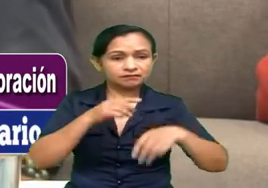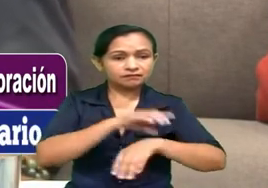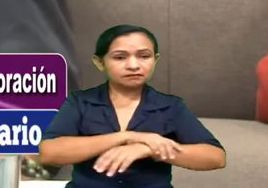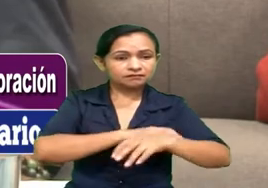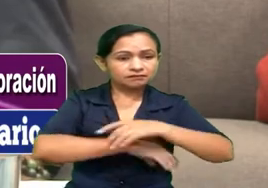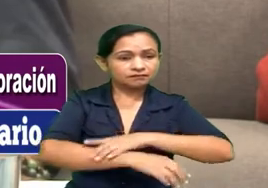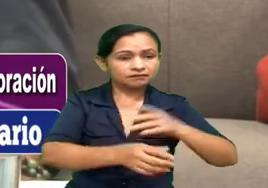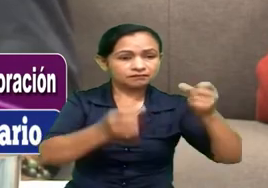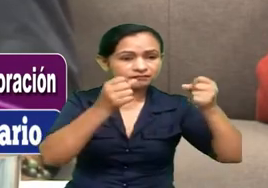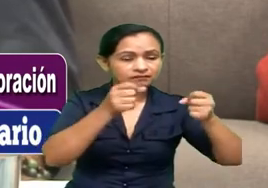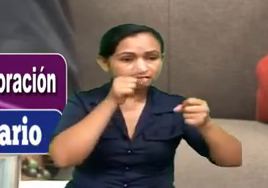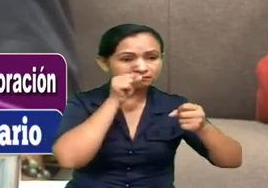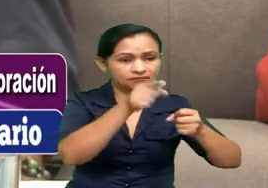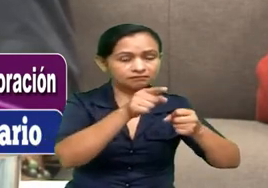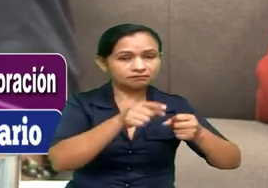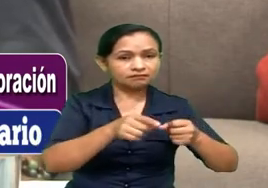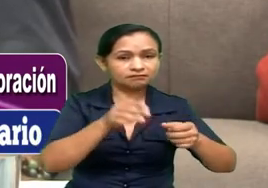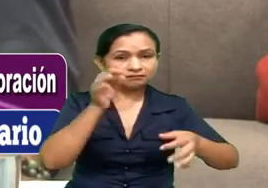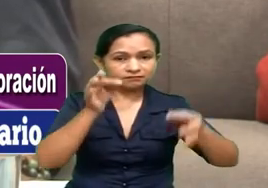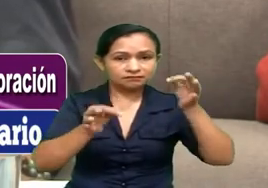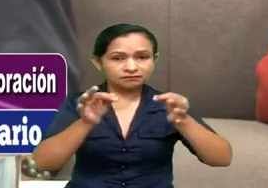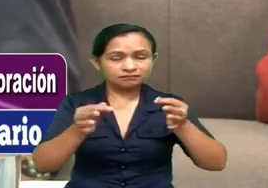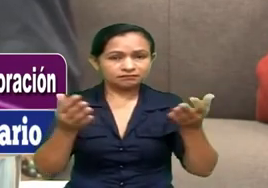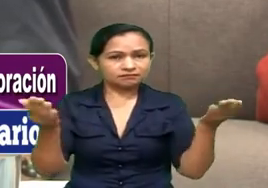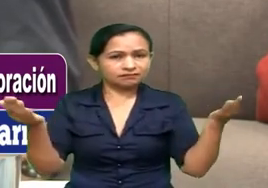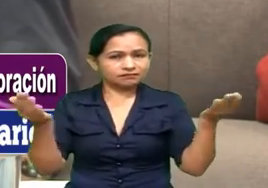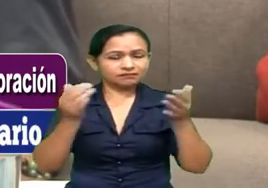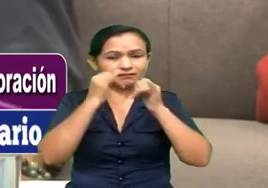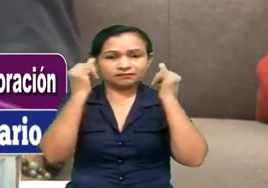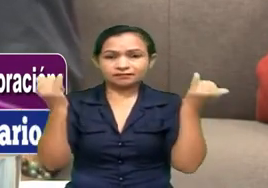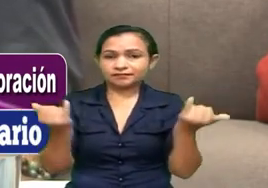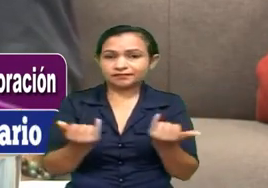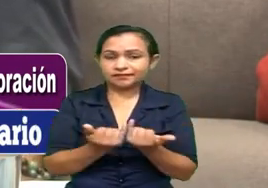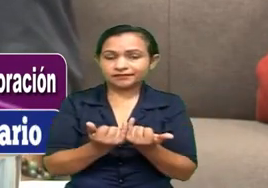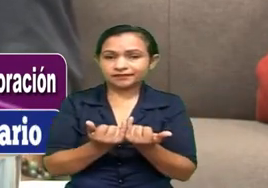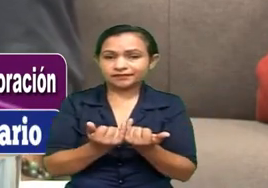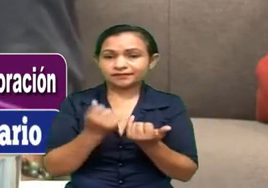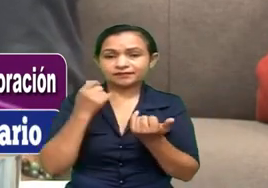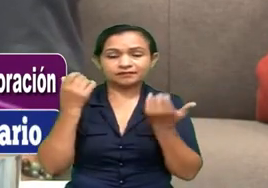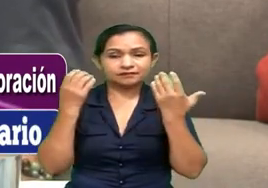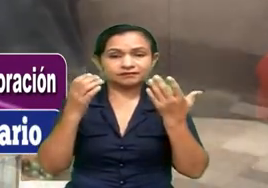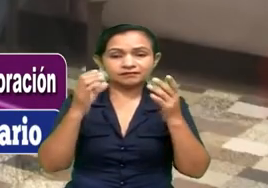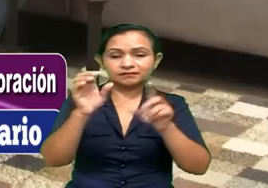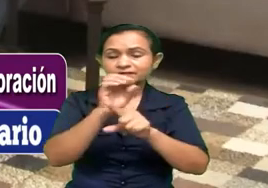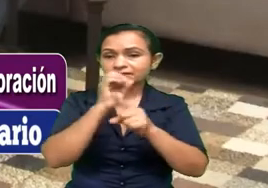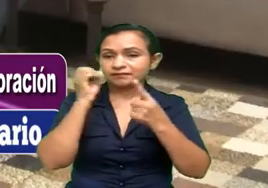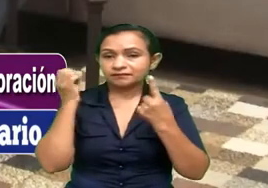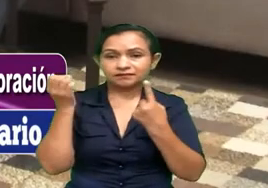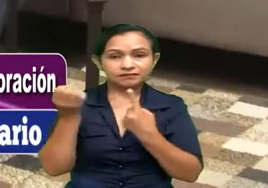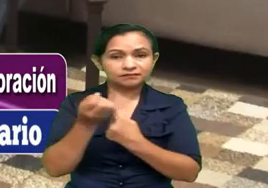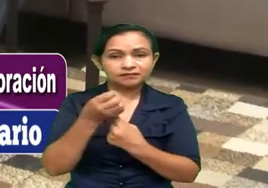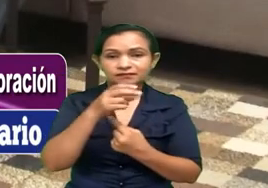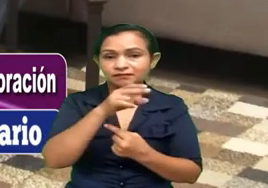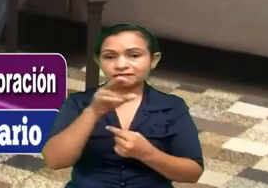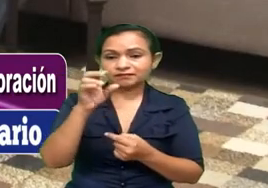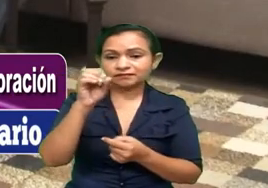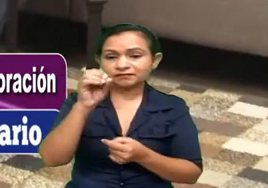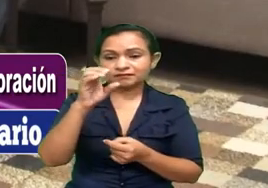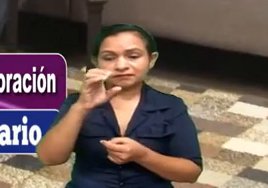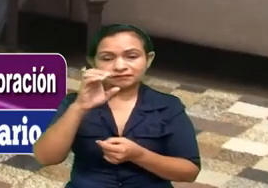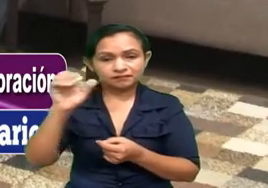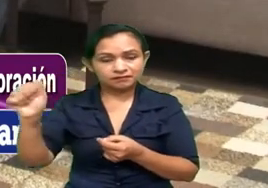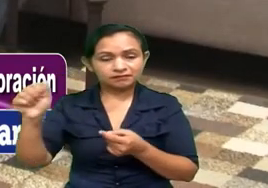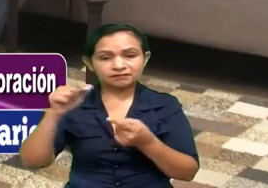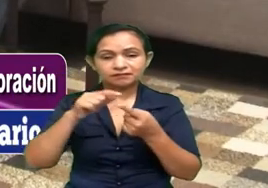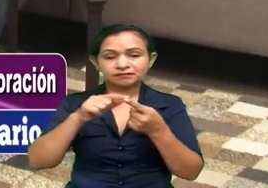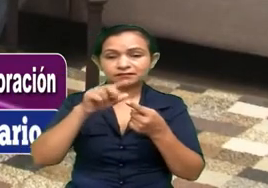Corte Internacional. Entonces, aquí esos tribunales, esos organismos, la misma OEA, la misma